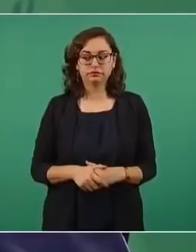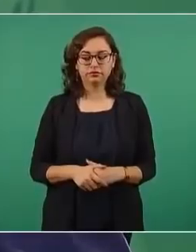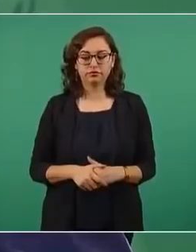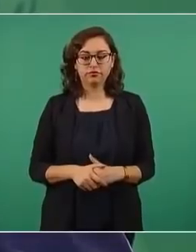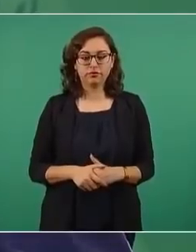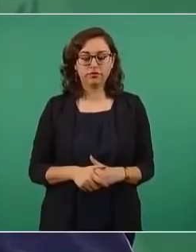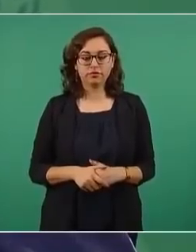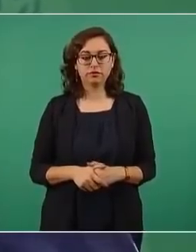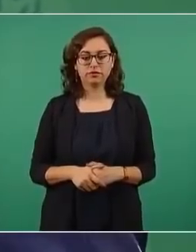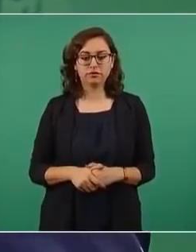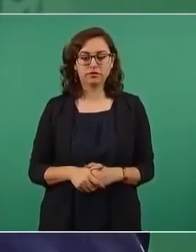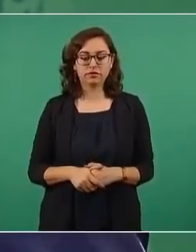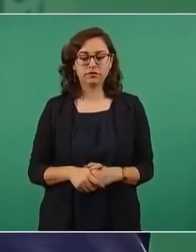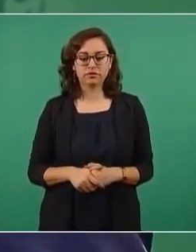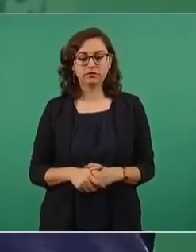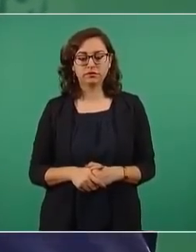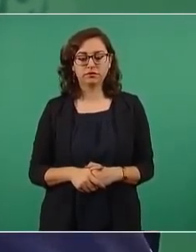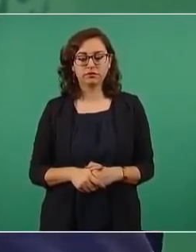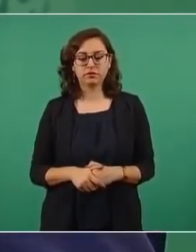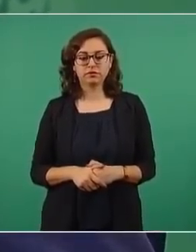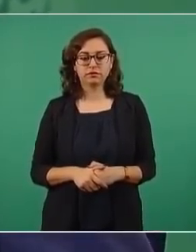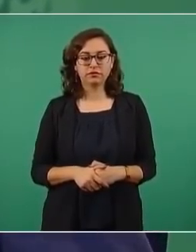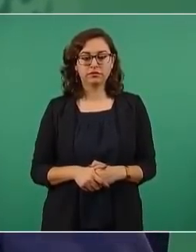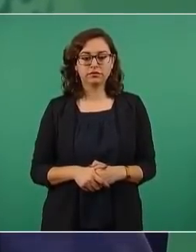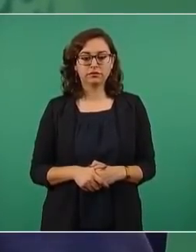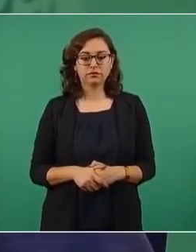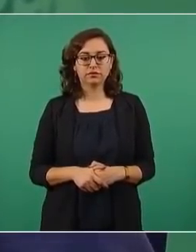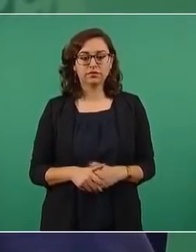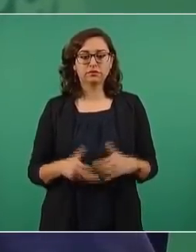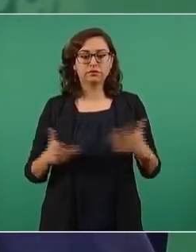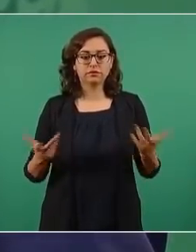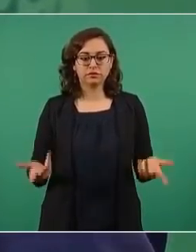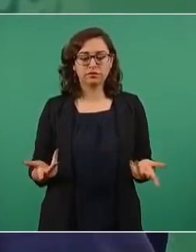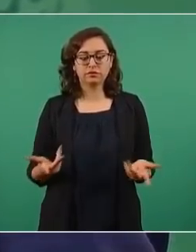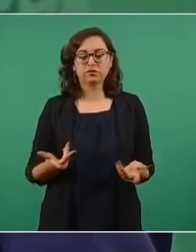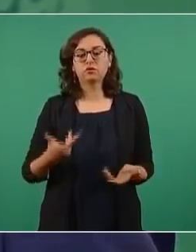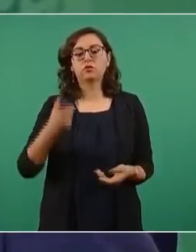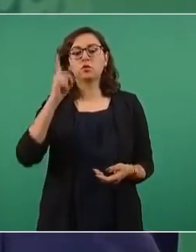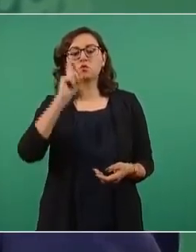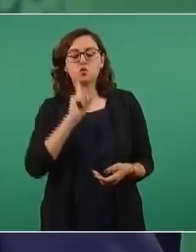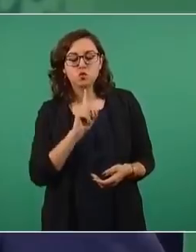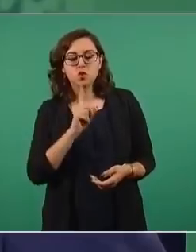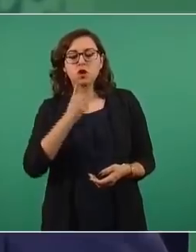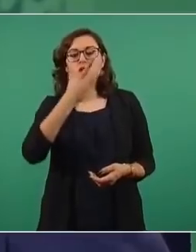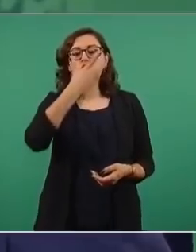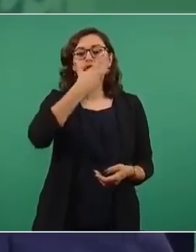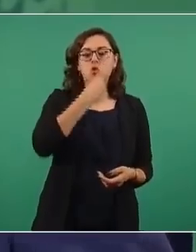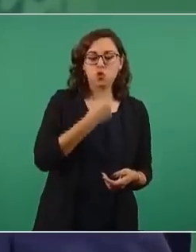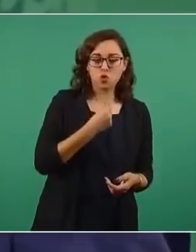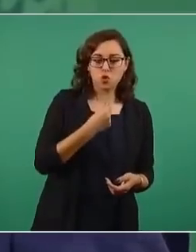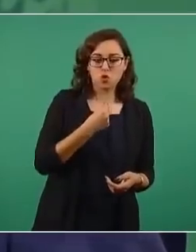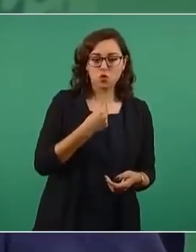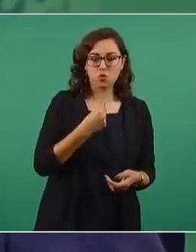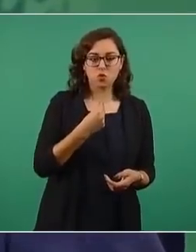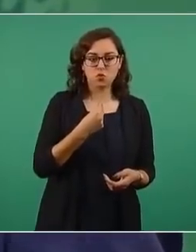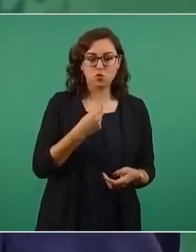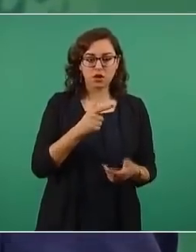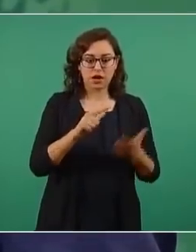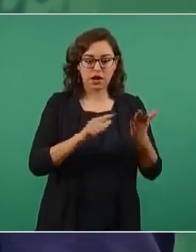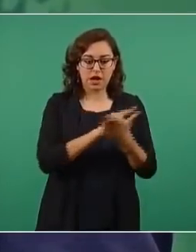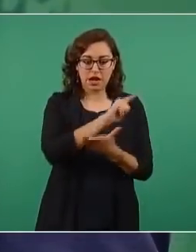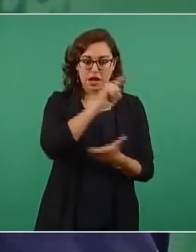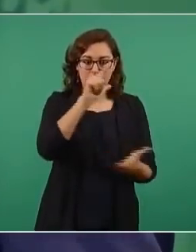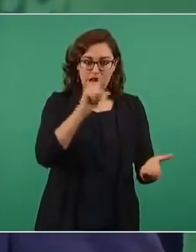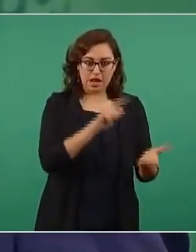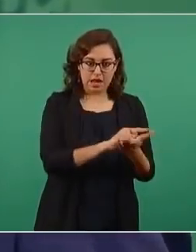la ley para el hombre, yo agregaría, para el hombre y para la mujer, no la mujer y el